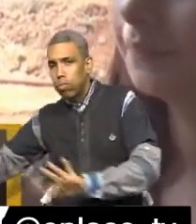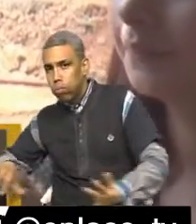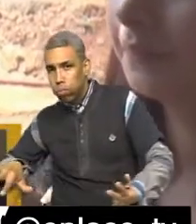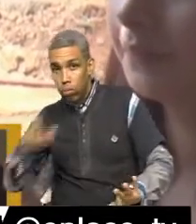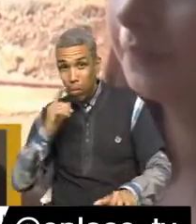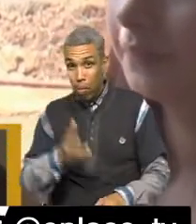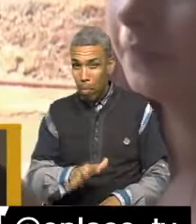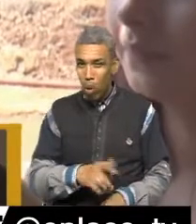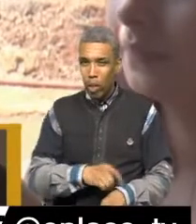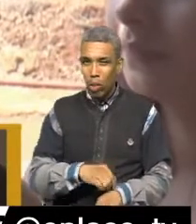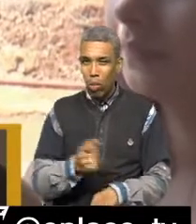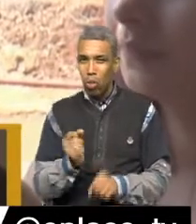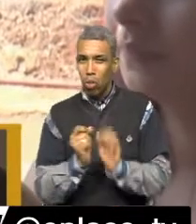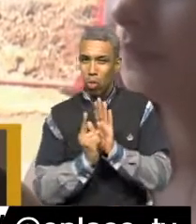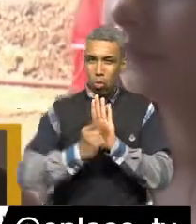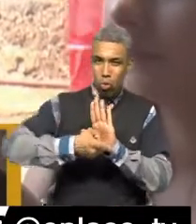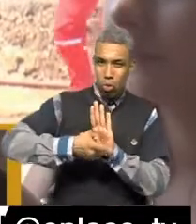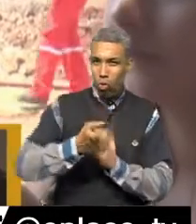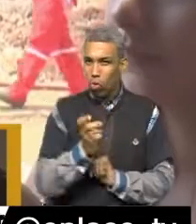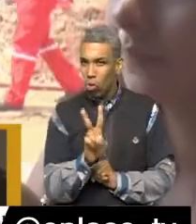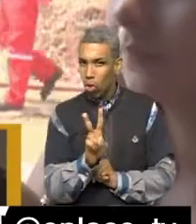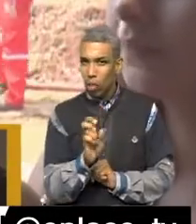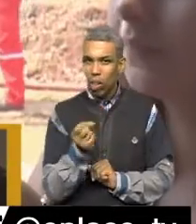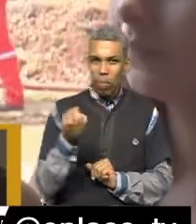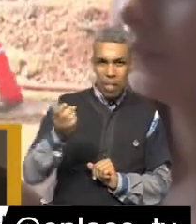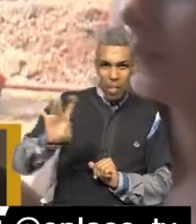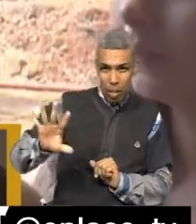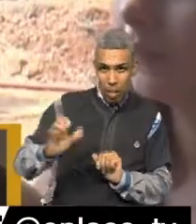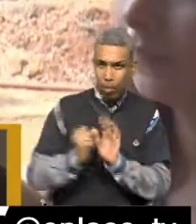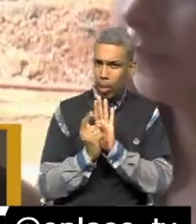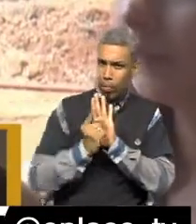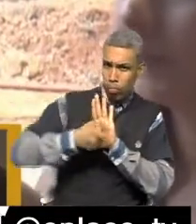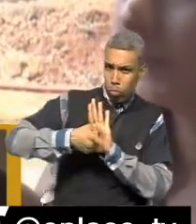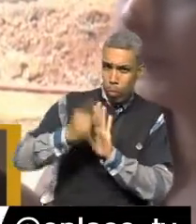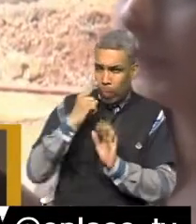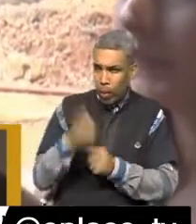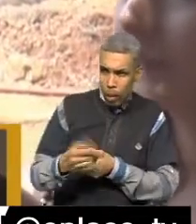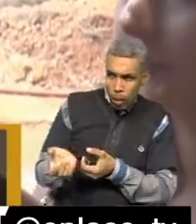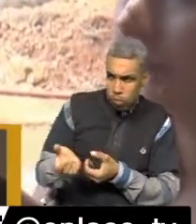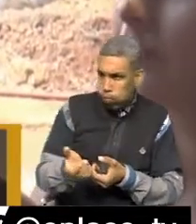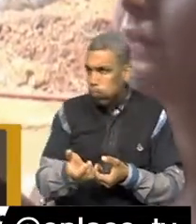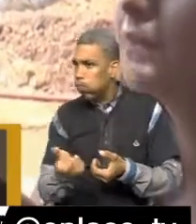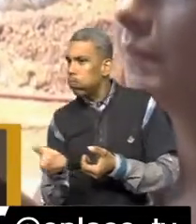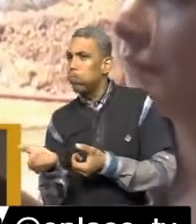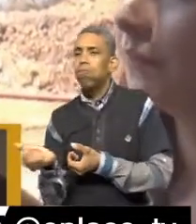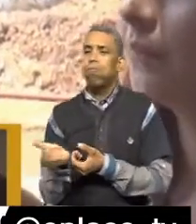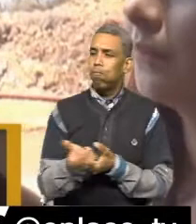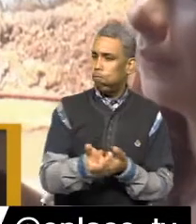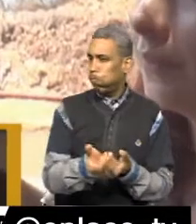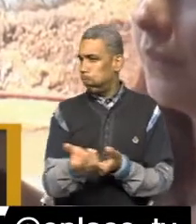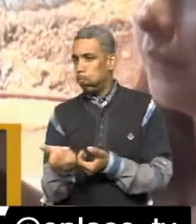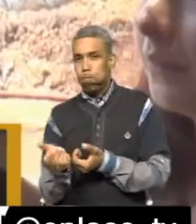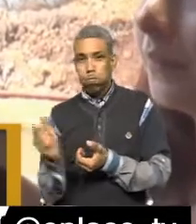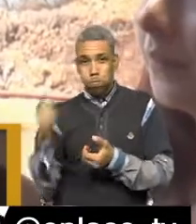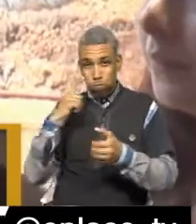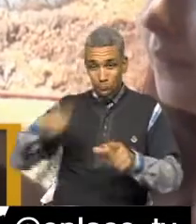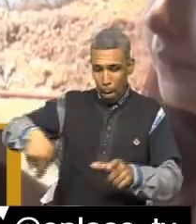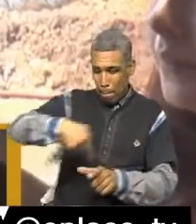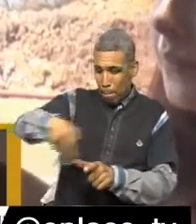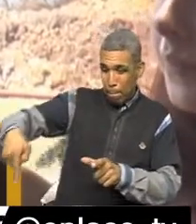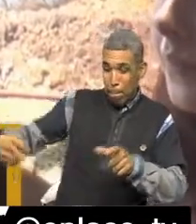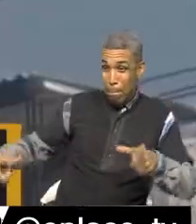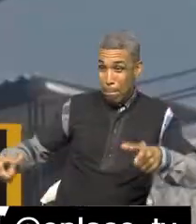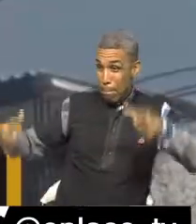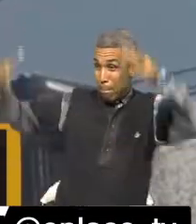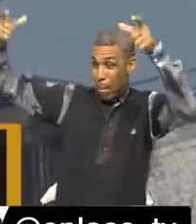minutos al ser controlado completamente, y el resto del tiempo lo que estamos haciendo es una maniobra de enfriamiento a los tanques de almacenamiento